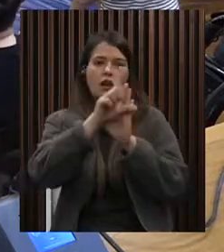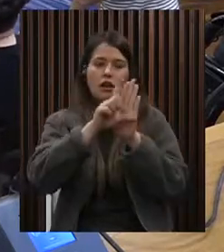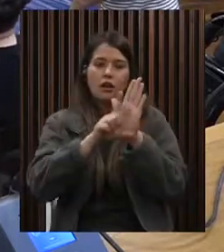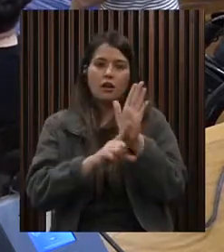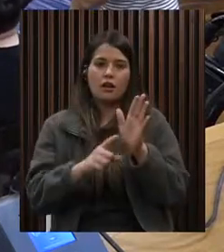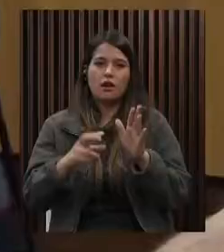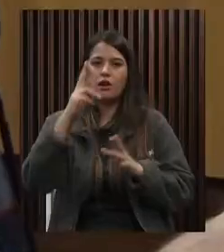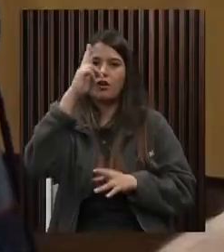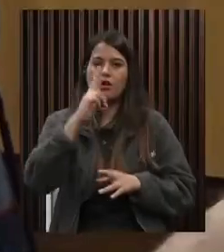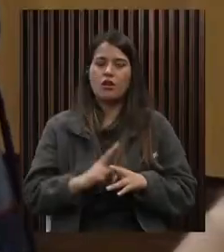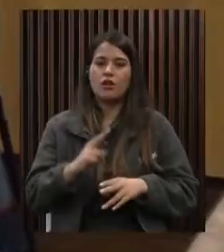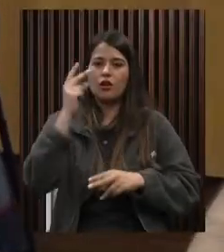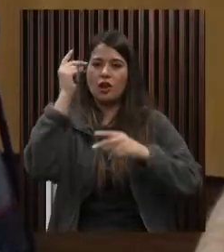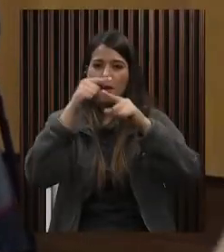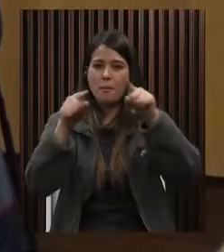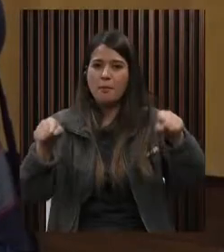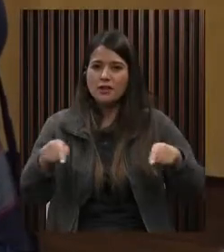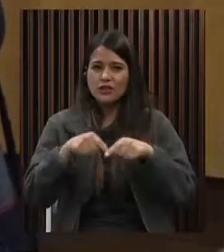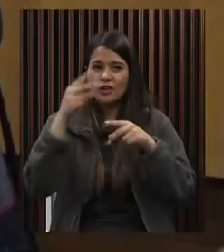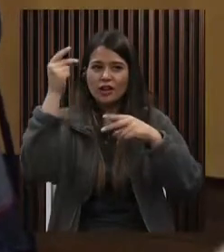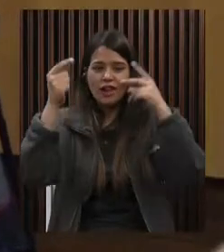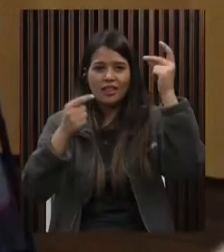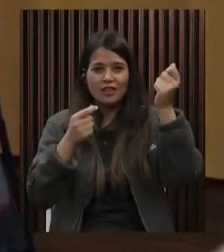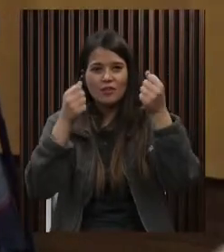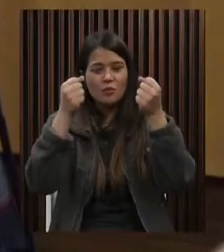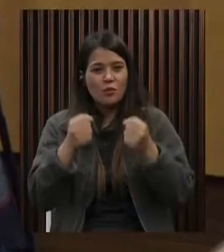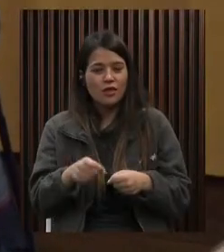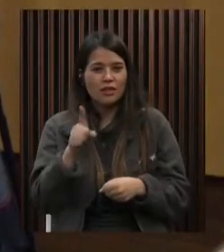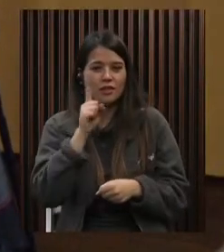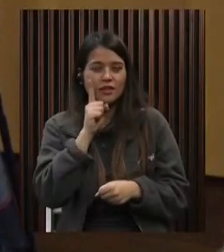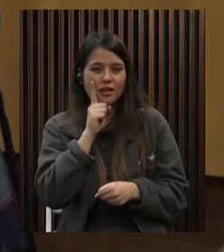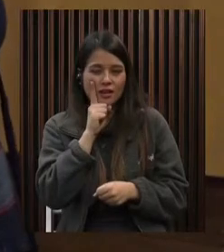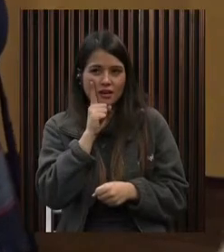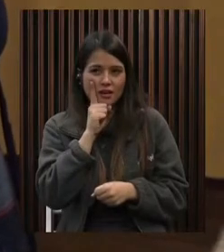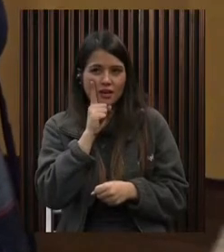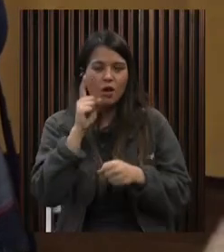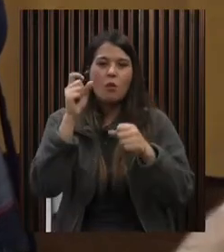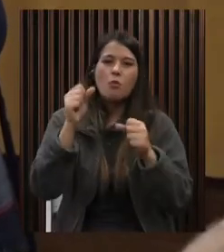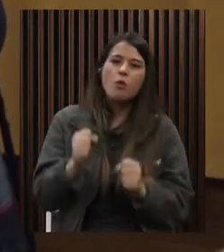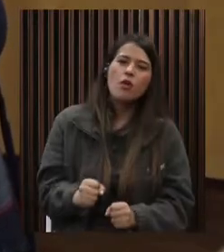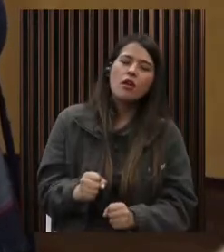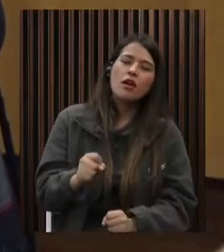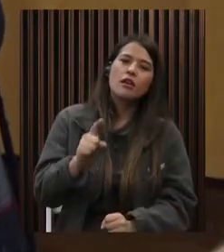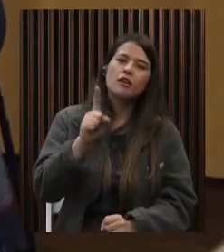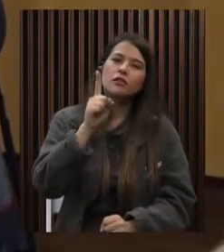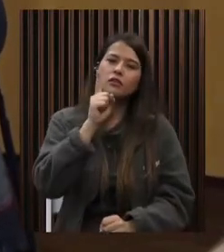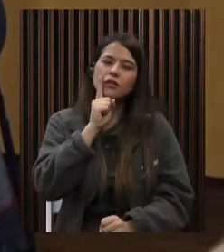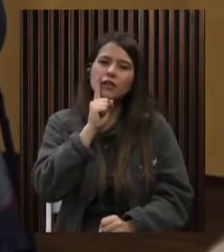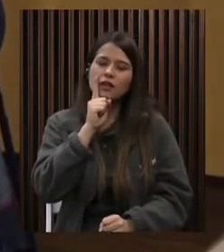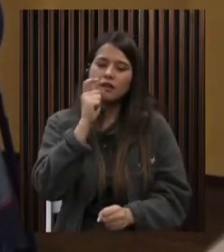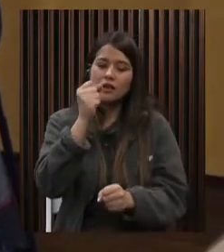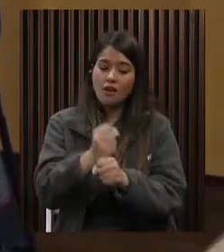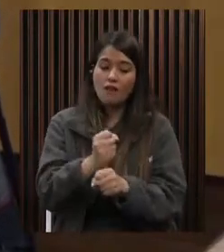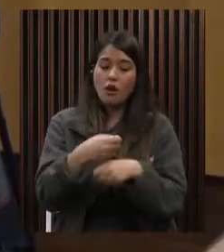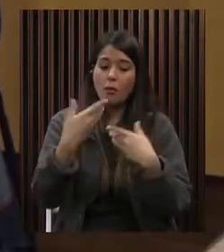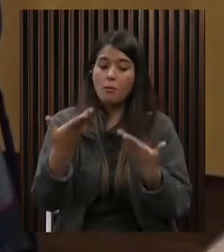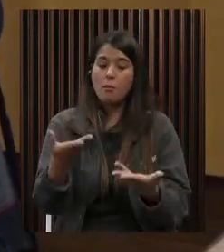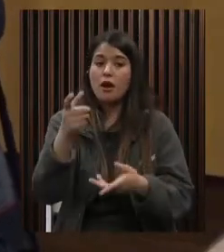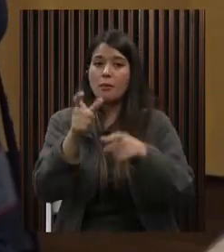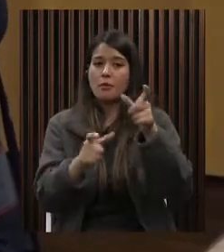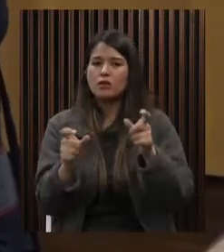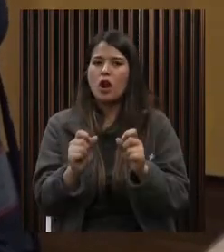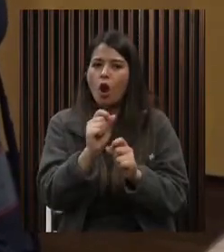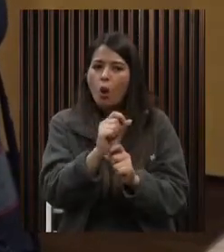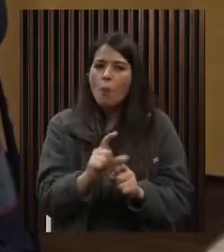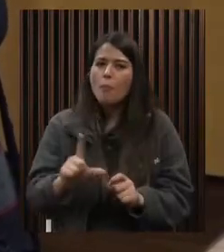que los espacios creativos pueden llegar a tener, que es cierto, poder tener espacios, emplear a las personas con discapacidad, poder